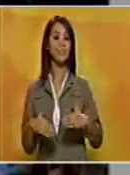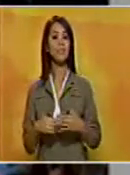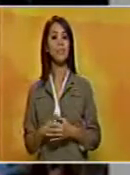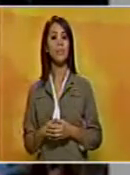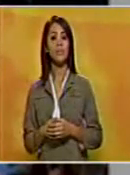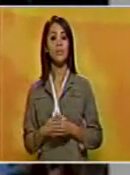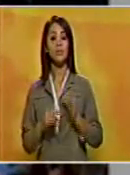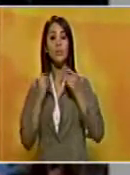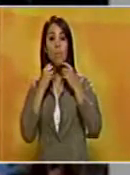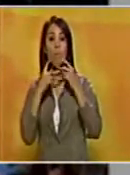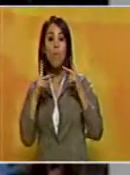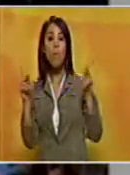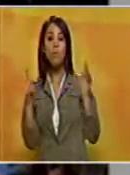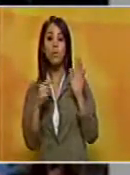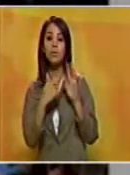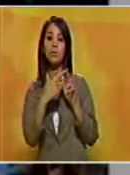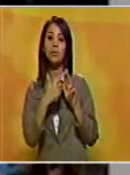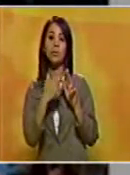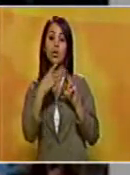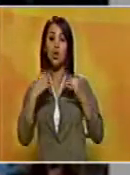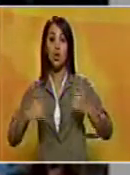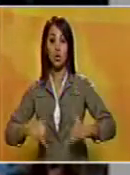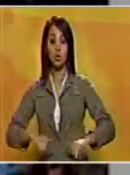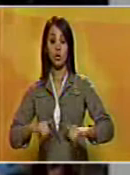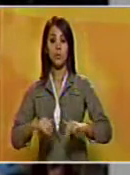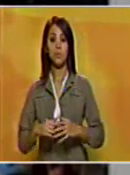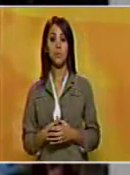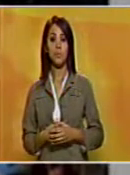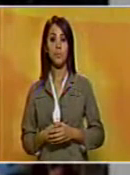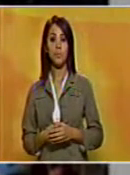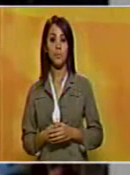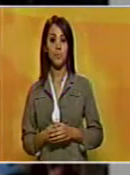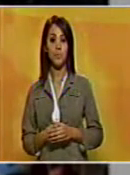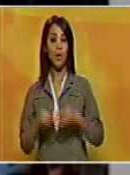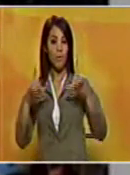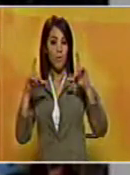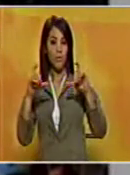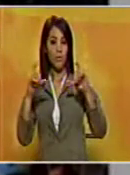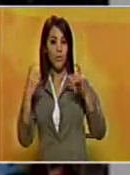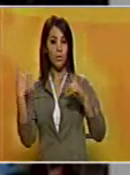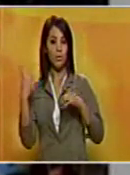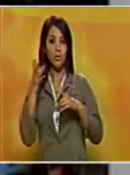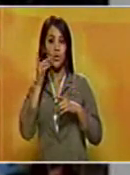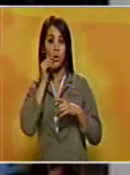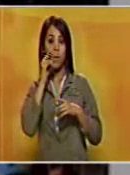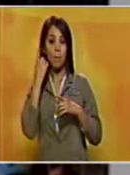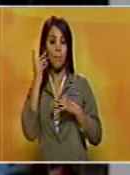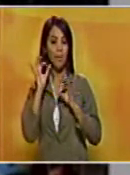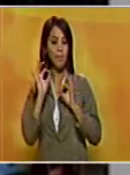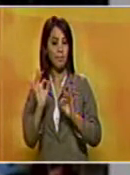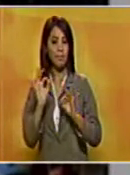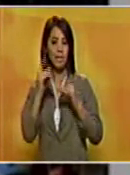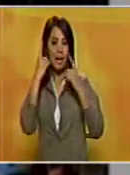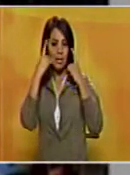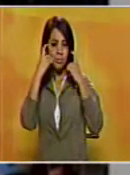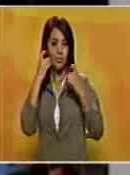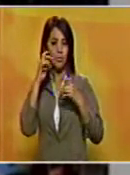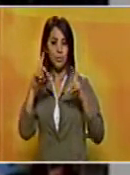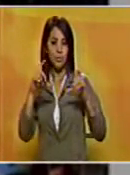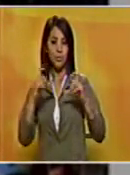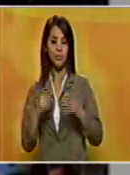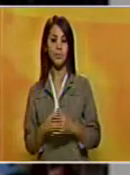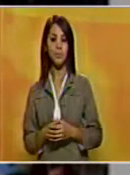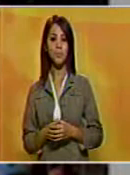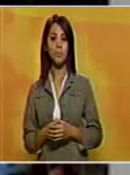Kensington publicó la imagen de los duques con sus dos hijos. La postal estuvo a cargo del fotógrafo de la familia real, Chris Jackson.